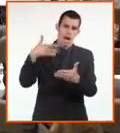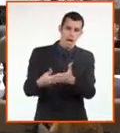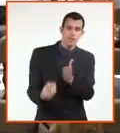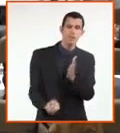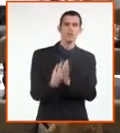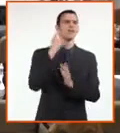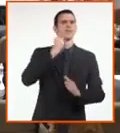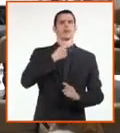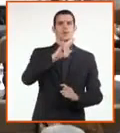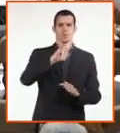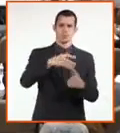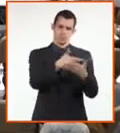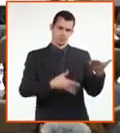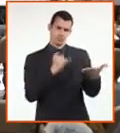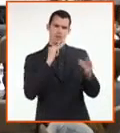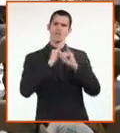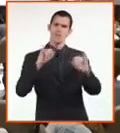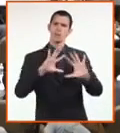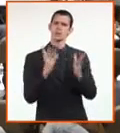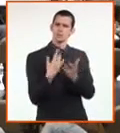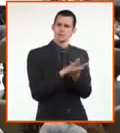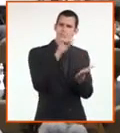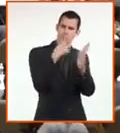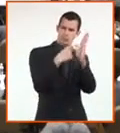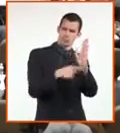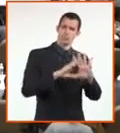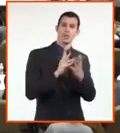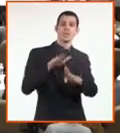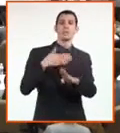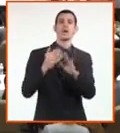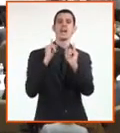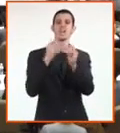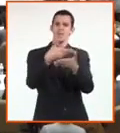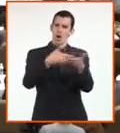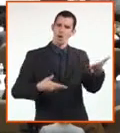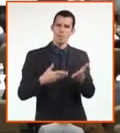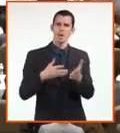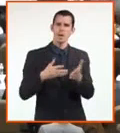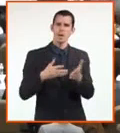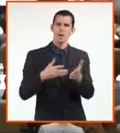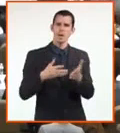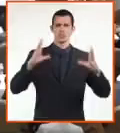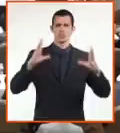seguidamente presentar el informe central de este décimo congreso de la Federación Estudiantil